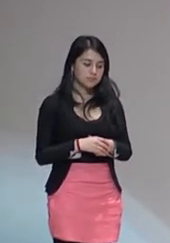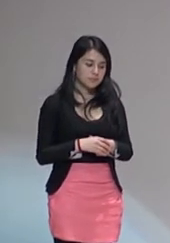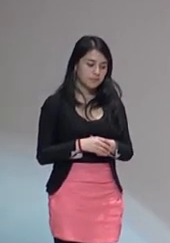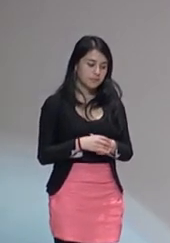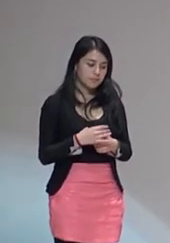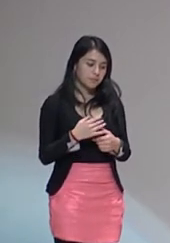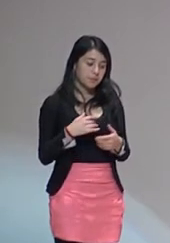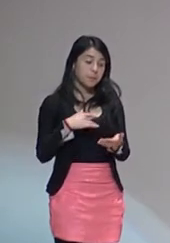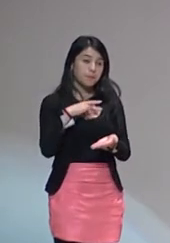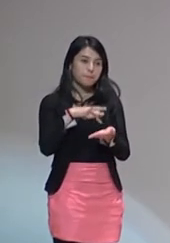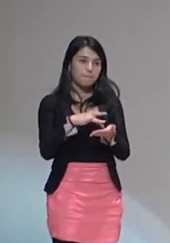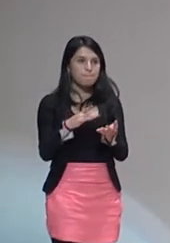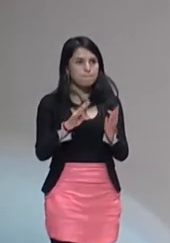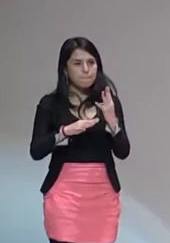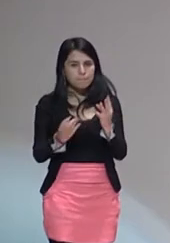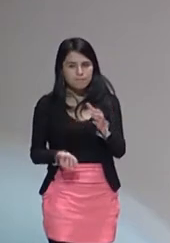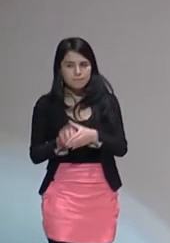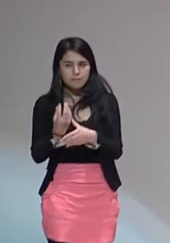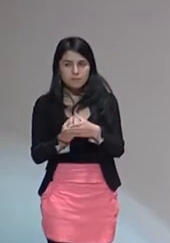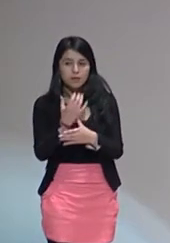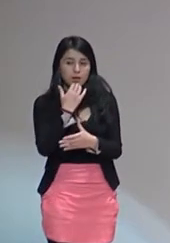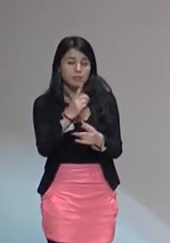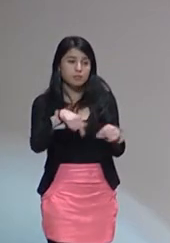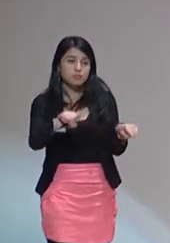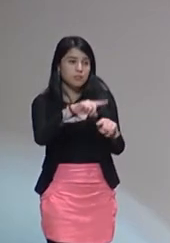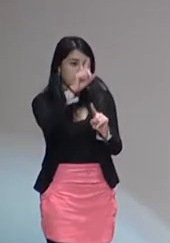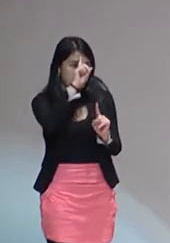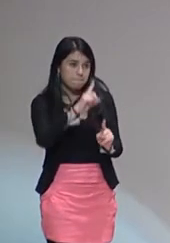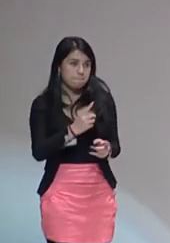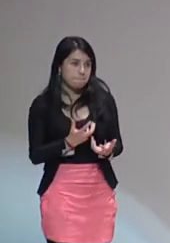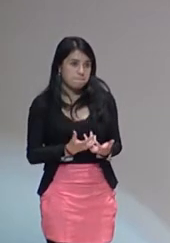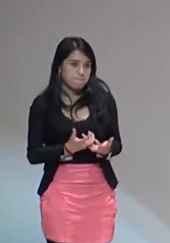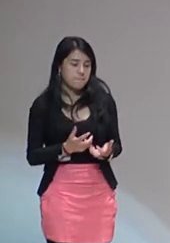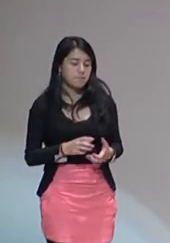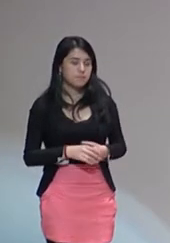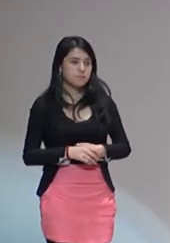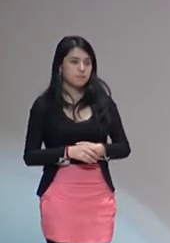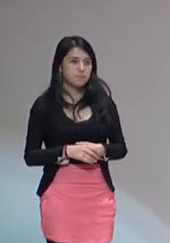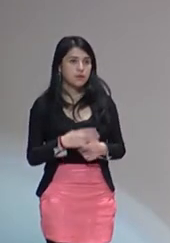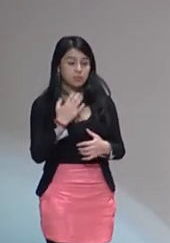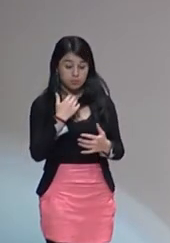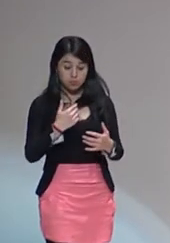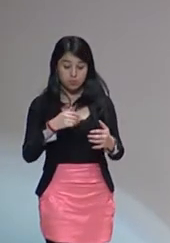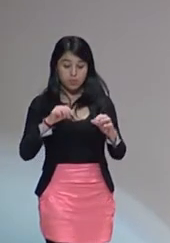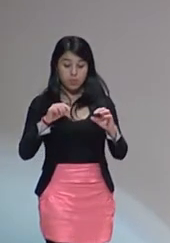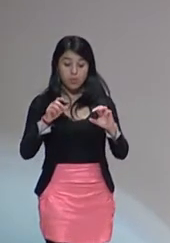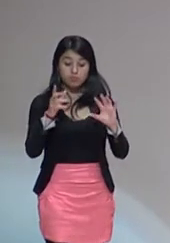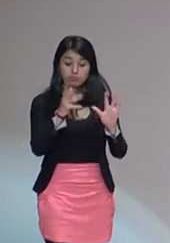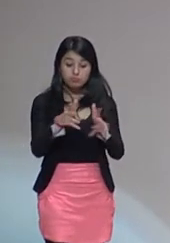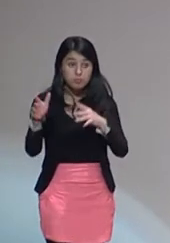porque no sabemos, no podemos enseñar.